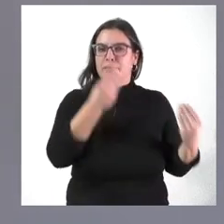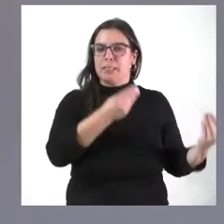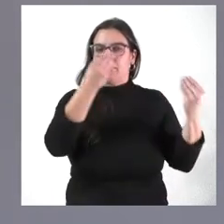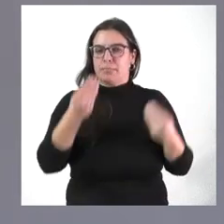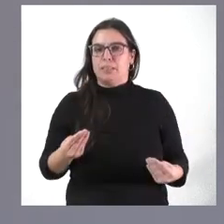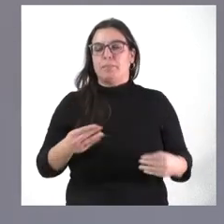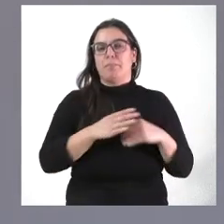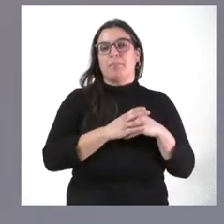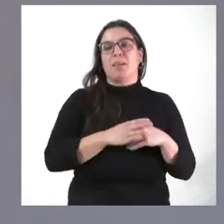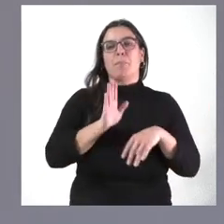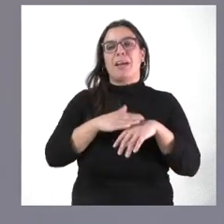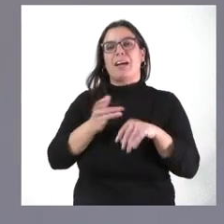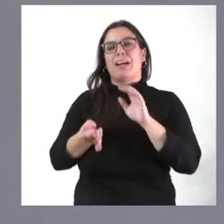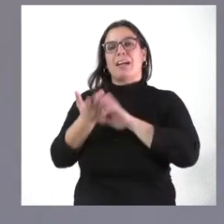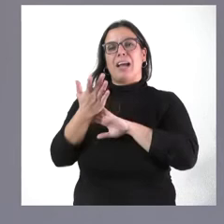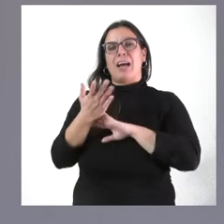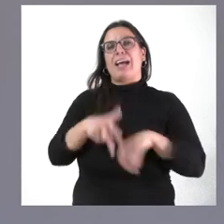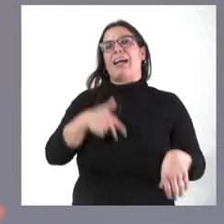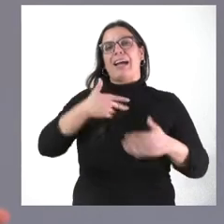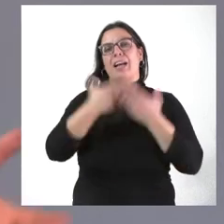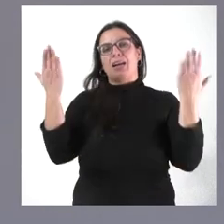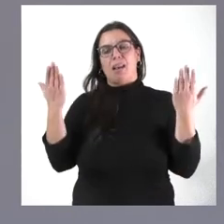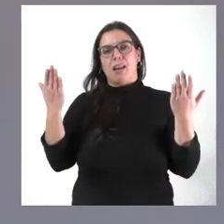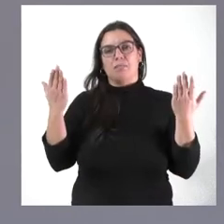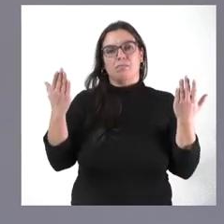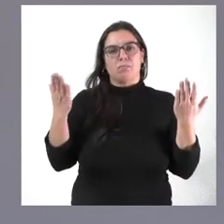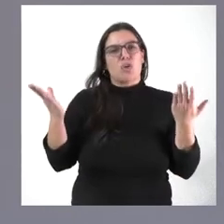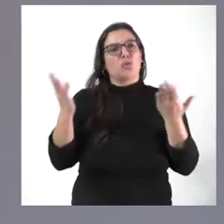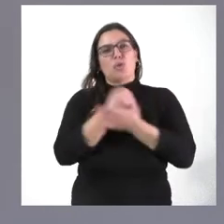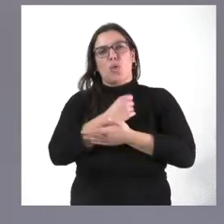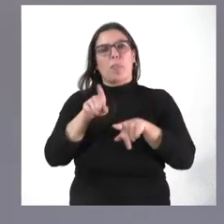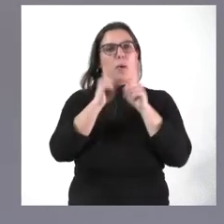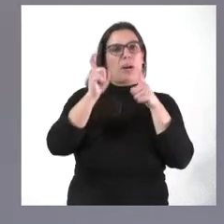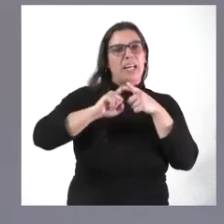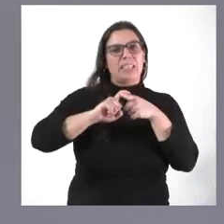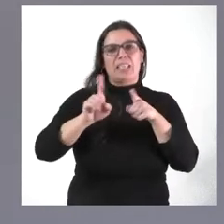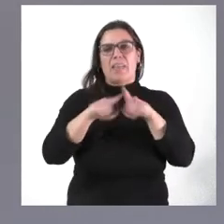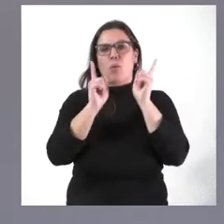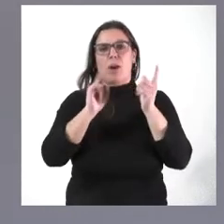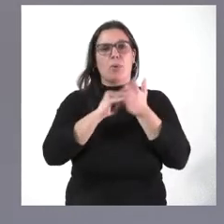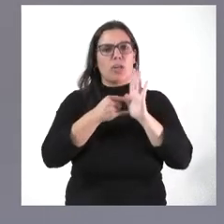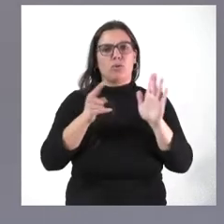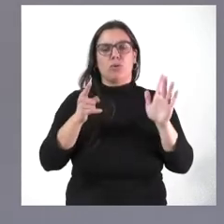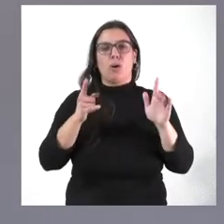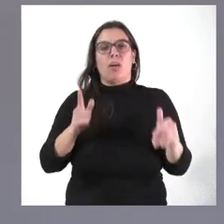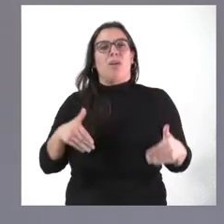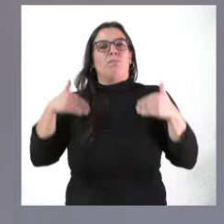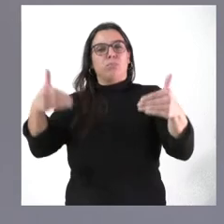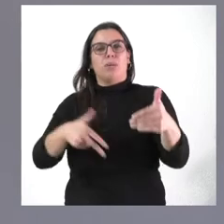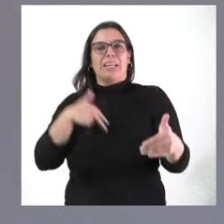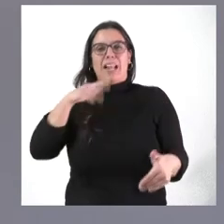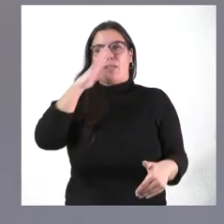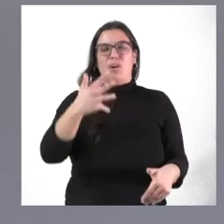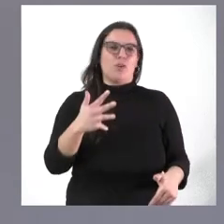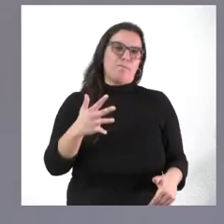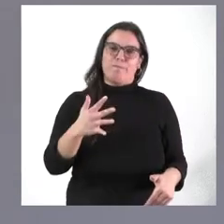esa tarea no tanto en crear con carácter general independientemente de las características y circunstancias de cada proyecto una moratoria durante cinco años